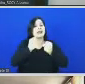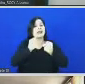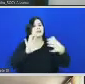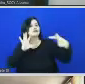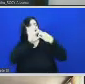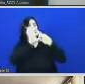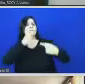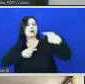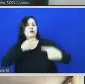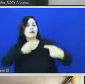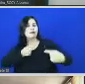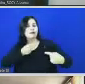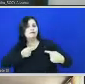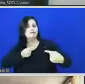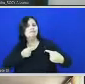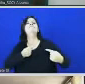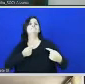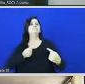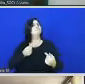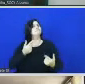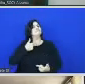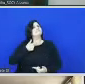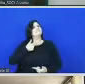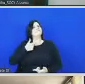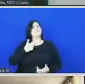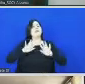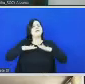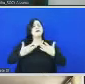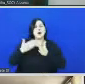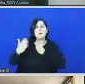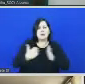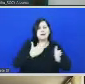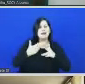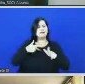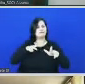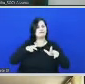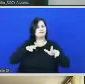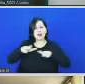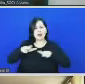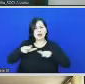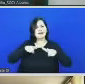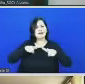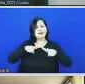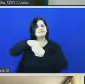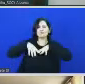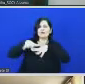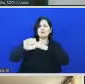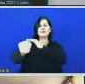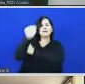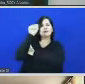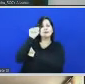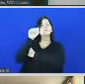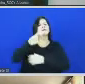y nuestro corazón y nuestra mente al servicio de empezar a entender la realidad para que